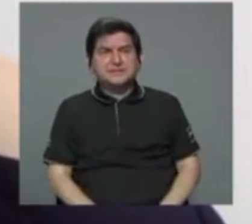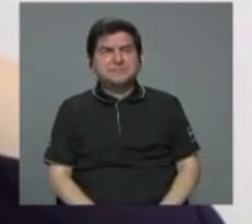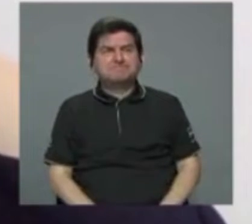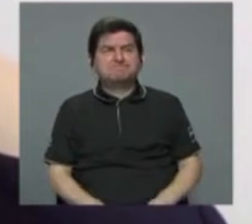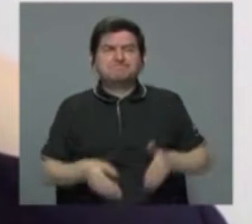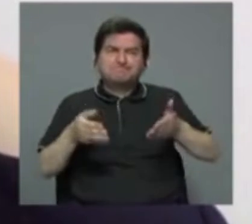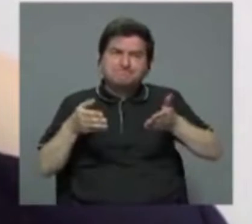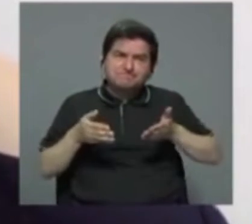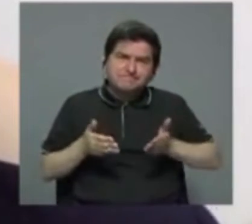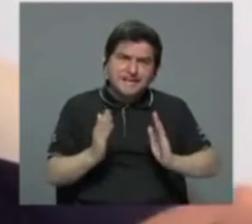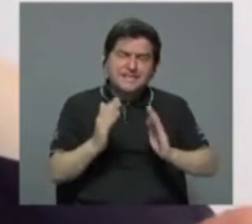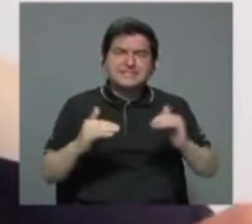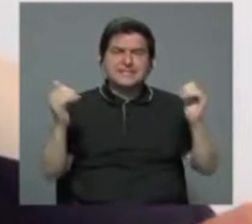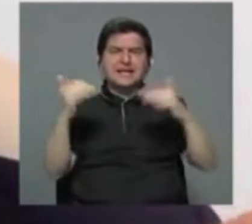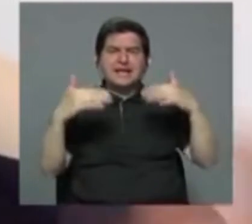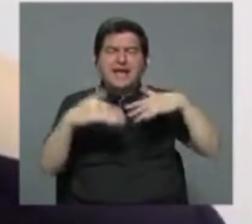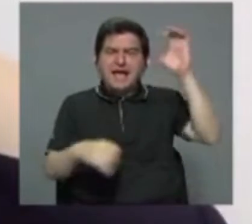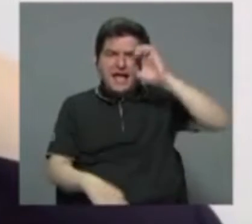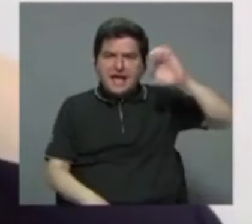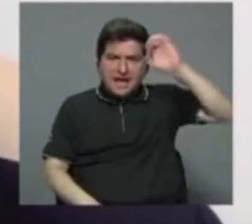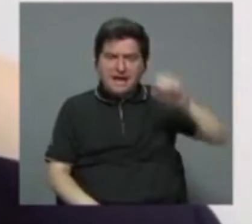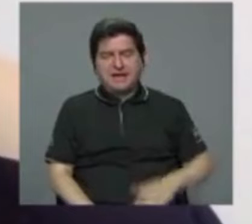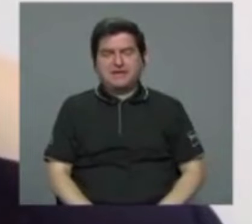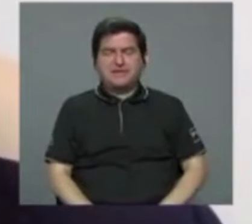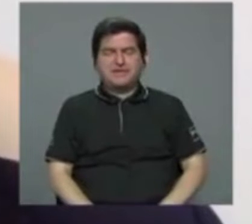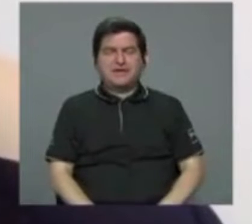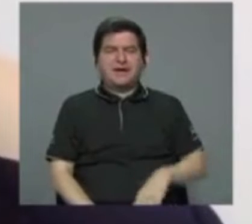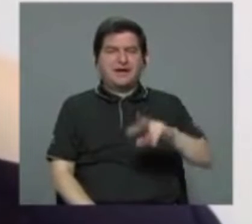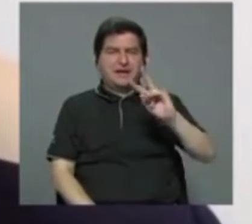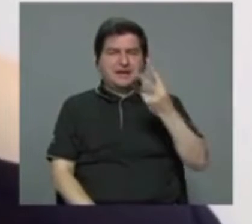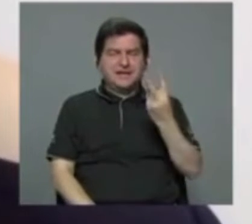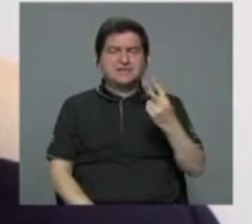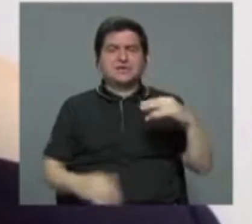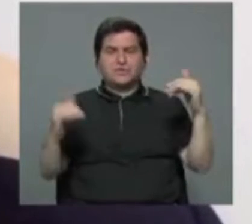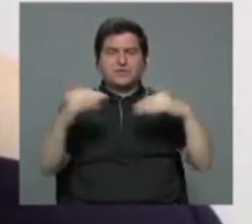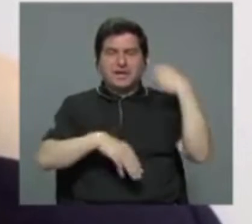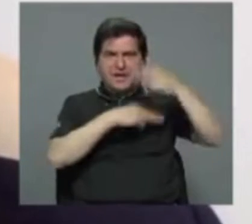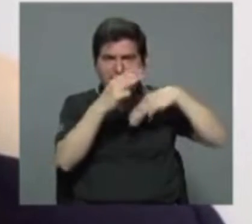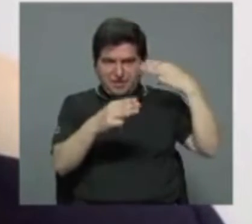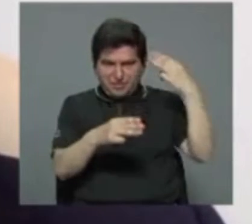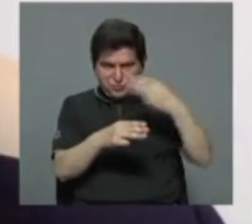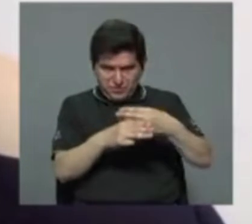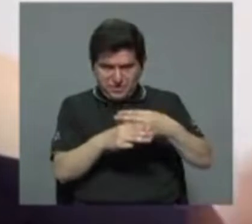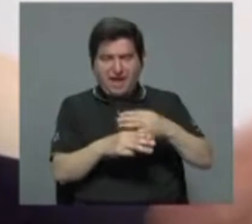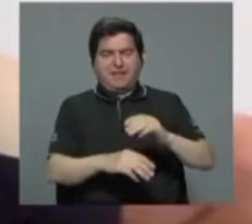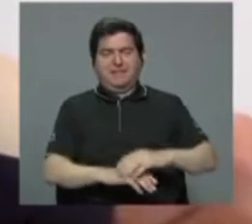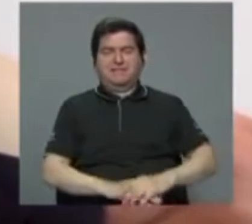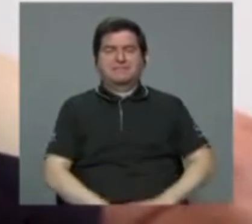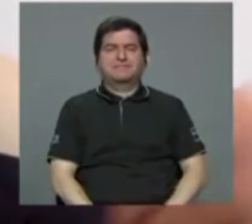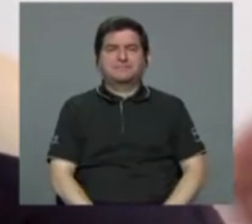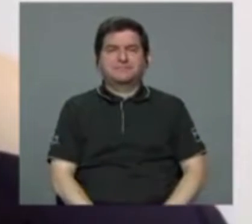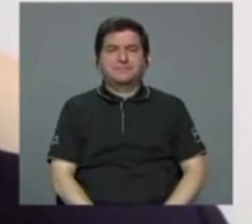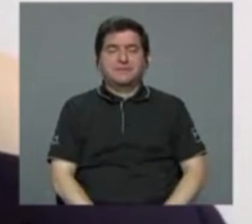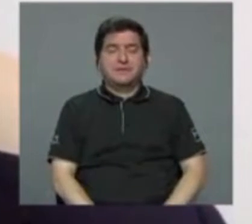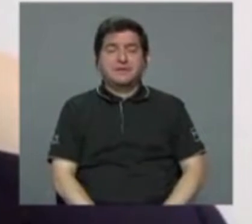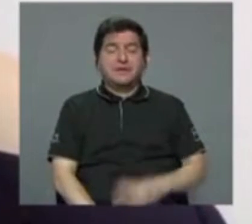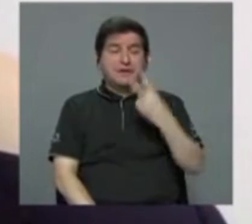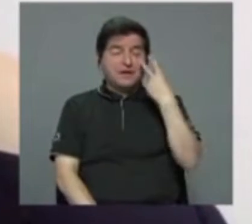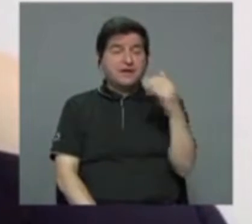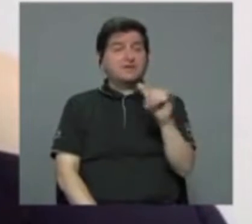nacidos en la guerra europea, en la Gran Guerra Mundial, en la Gran Segunda Guerra Mundial, y hemos